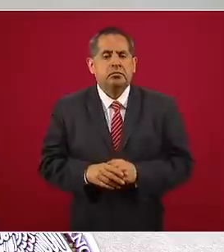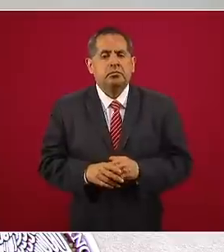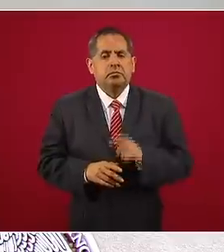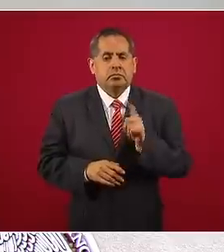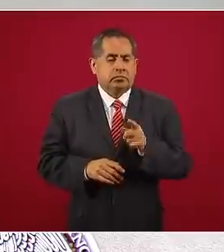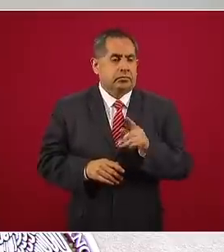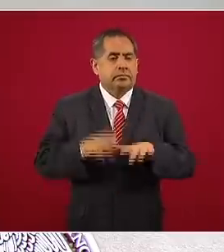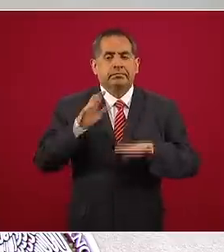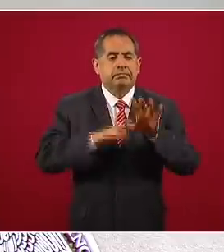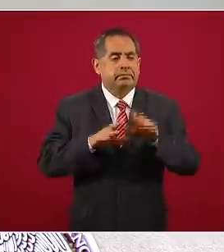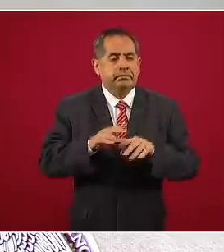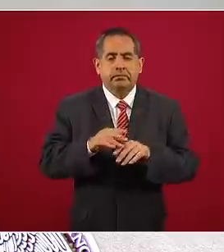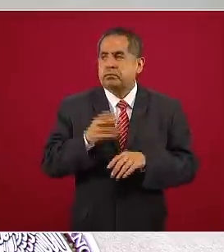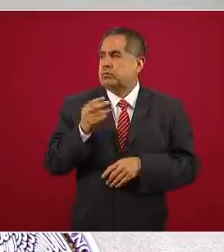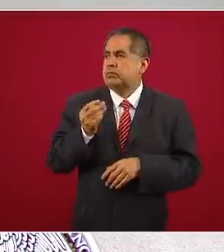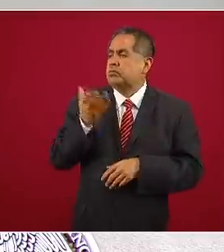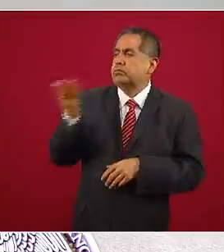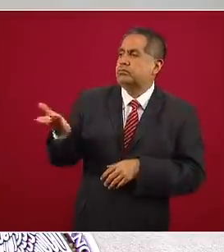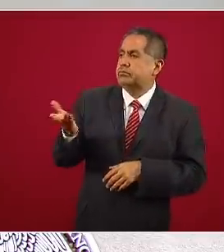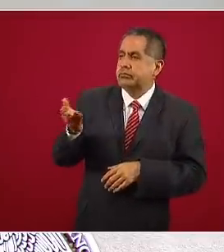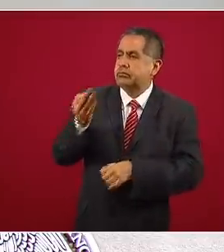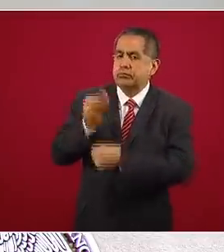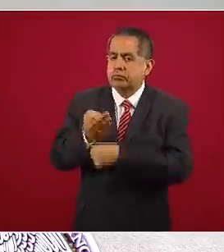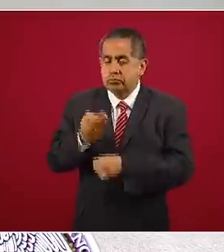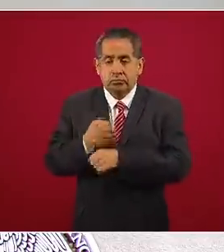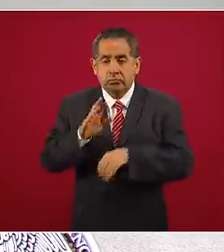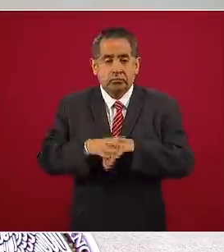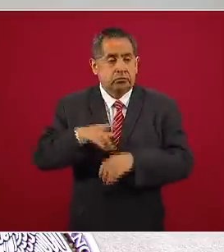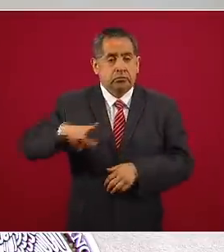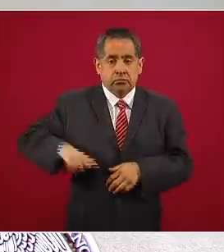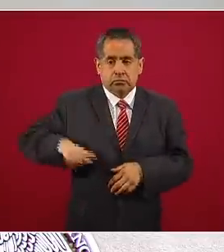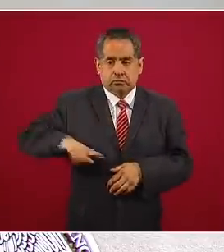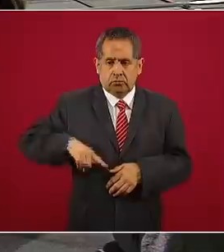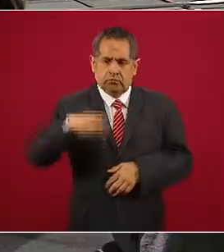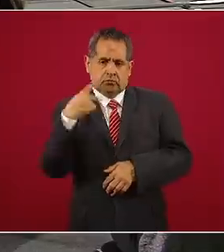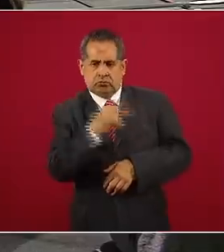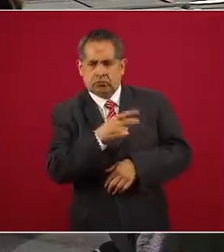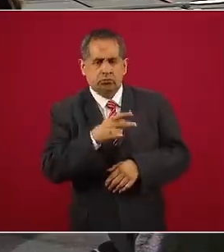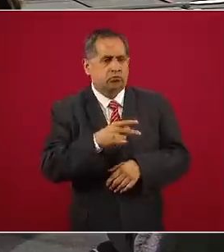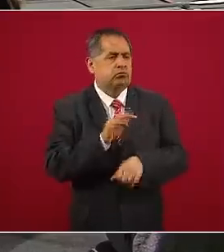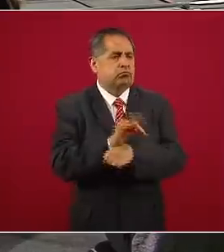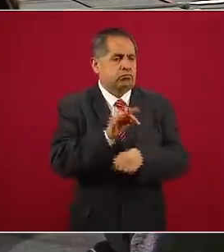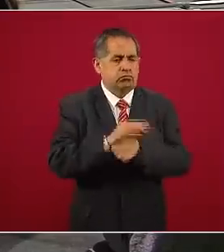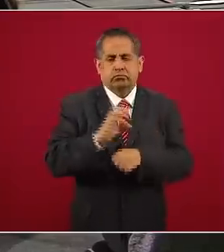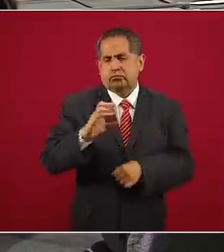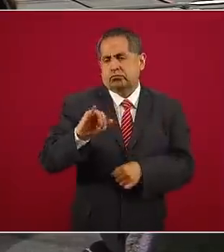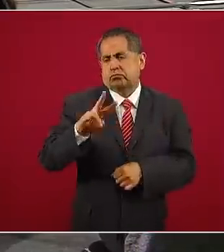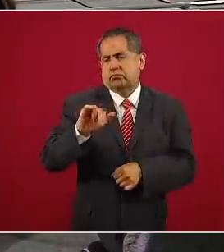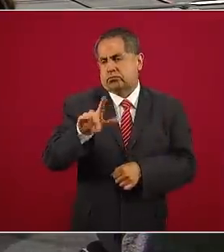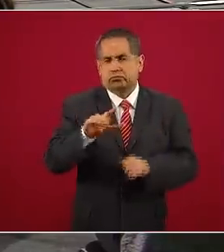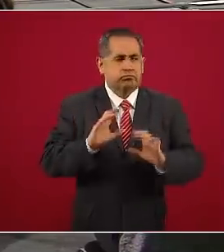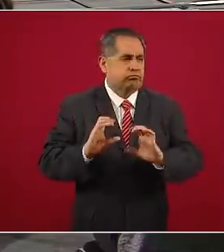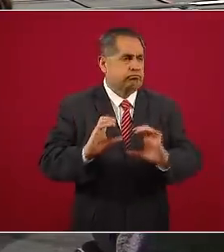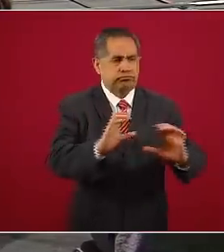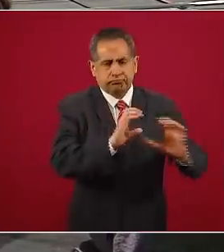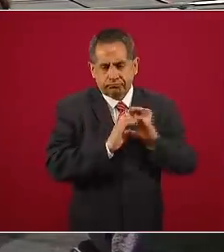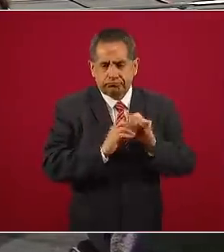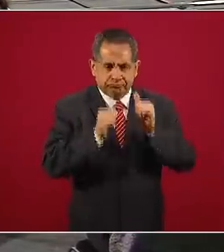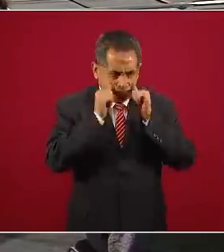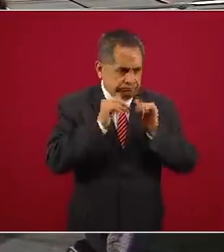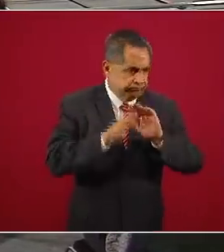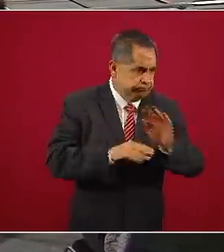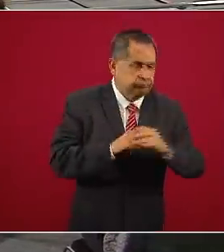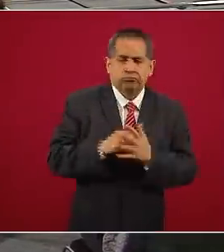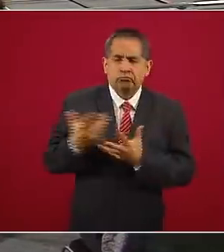inmediata la solicitud porque los gobiernos estatales tienen sus sistemas estatales de protección civil que atienden atendemos